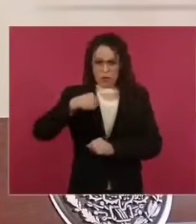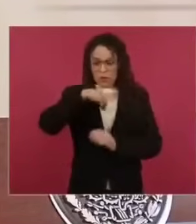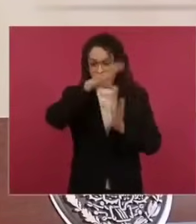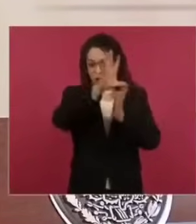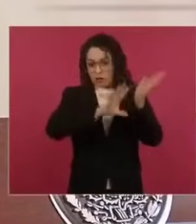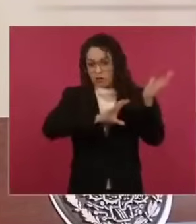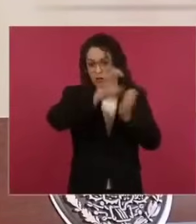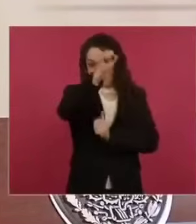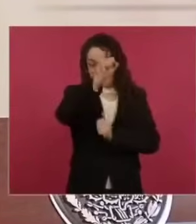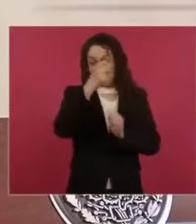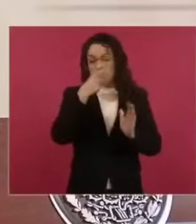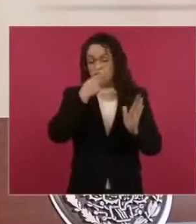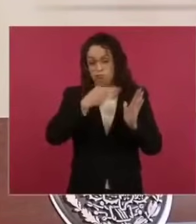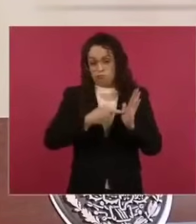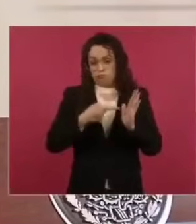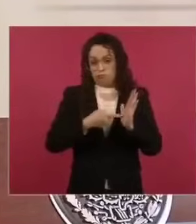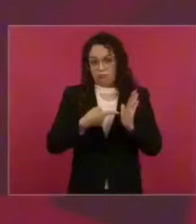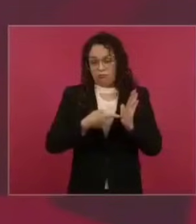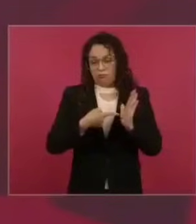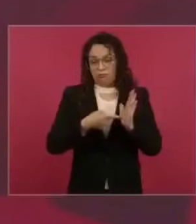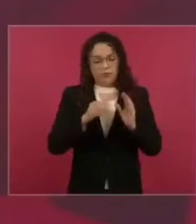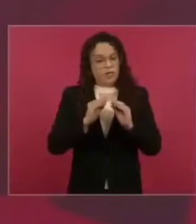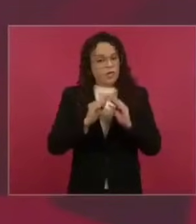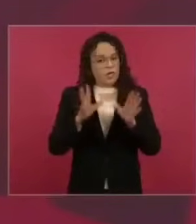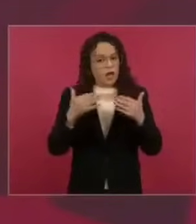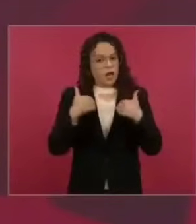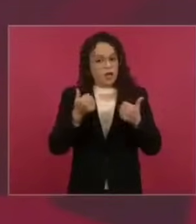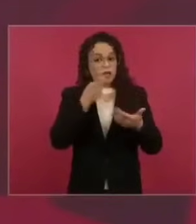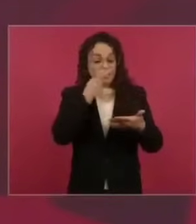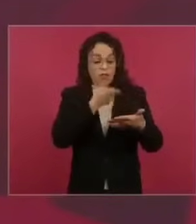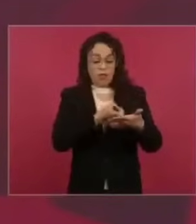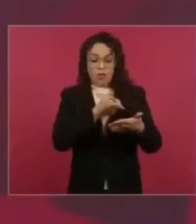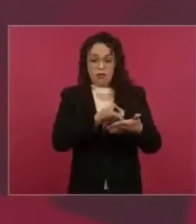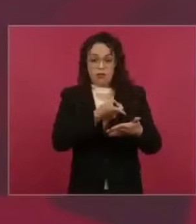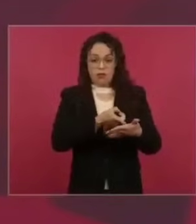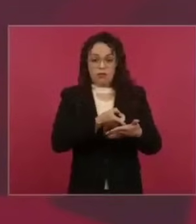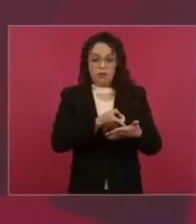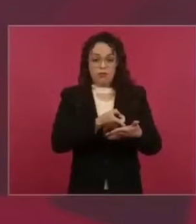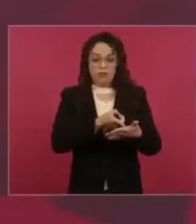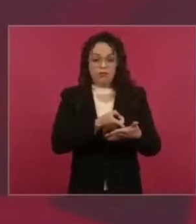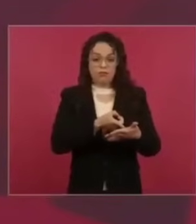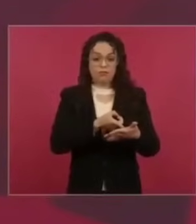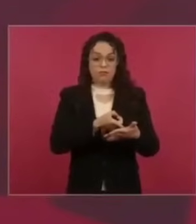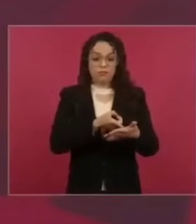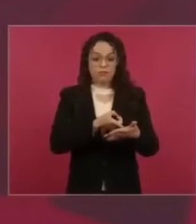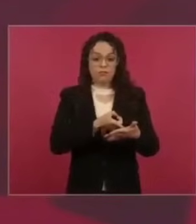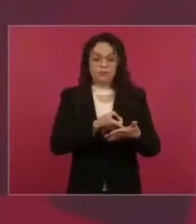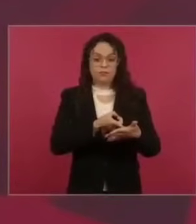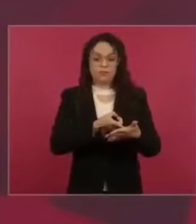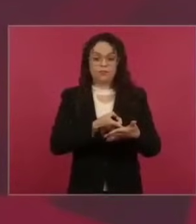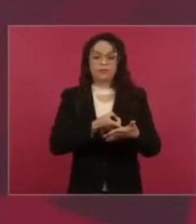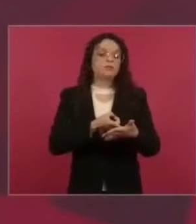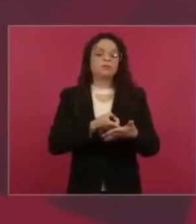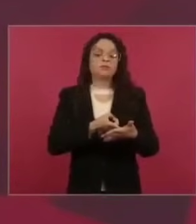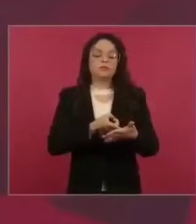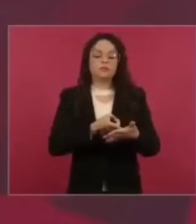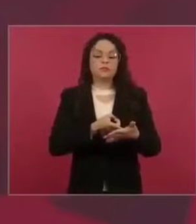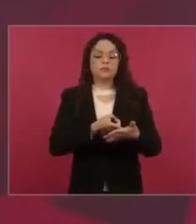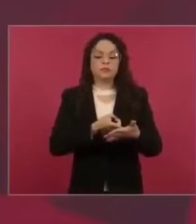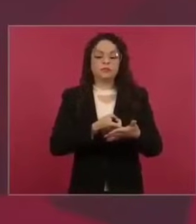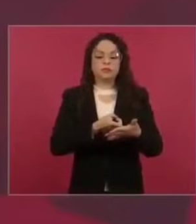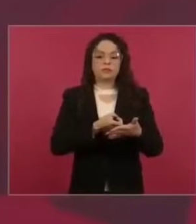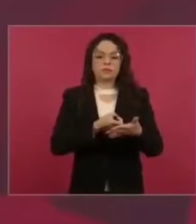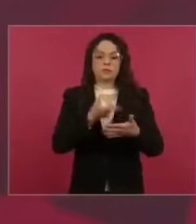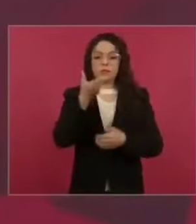nuestro país y no se ha dado la inflación que todos en los últimos 36 años que estuvieron en gobiernos anteriores, como